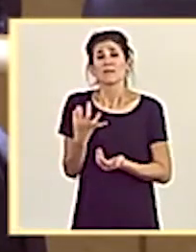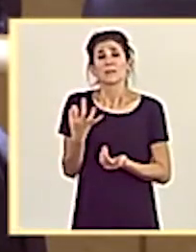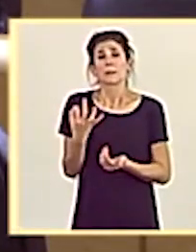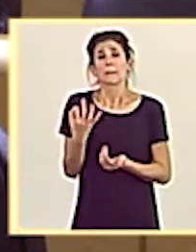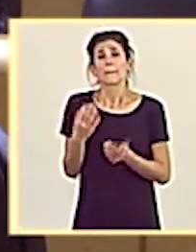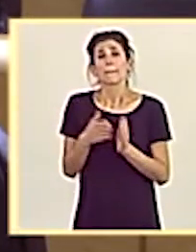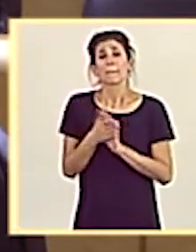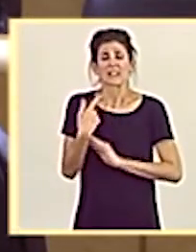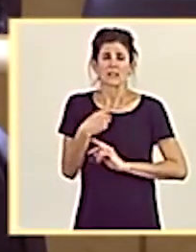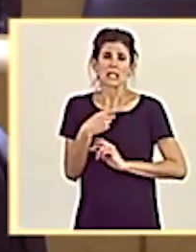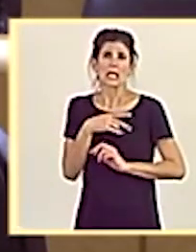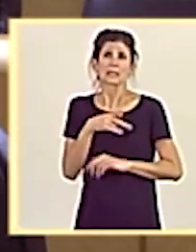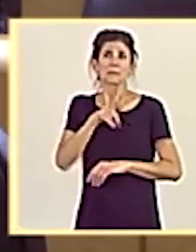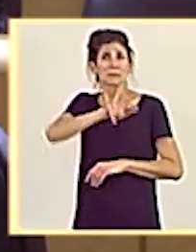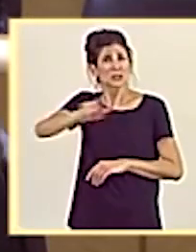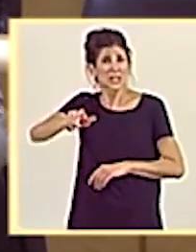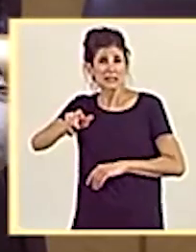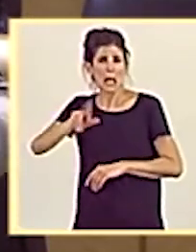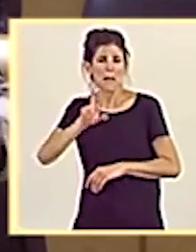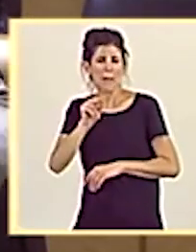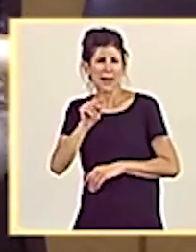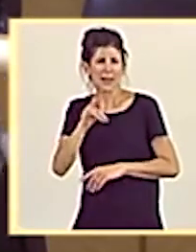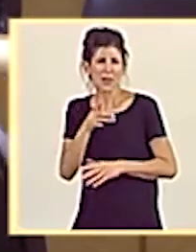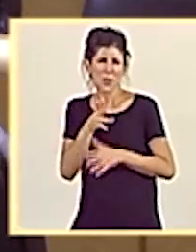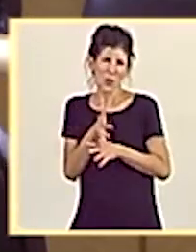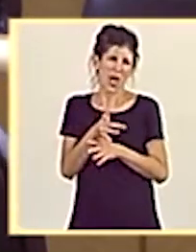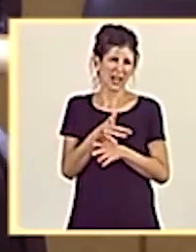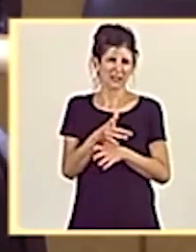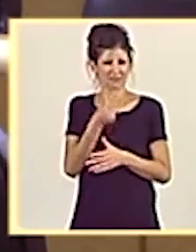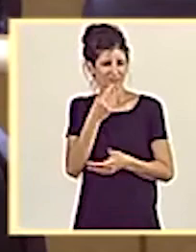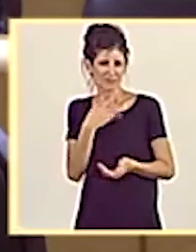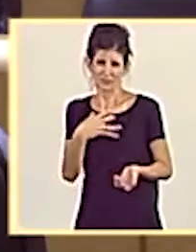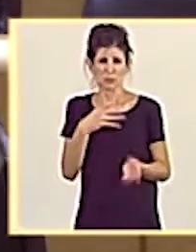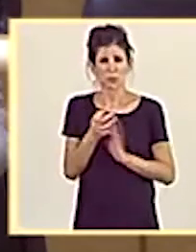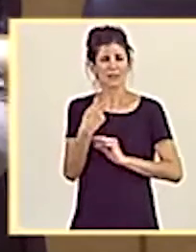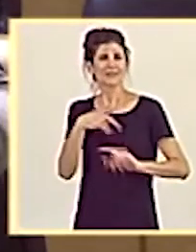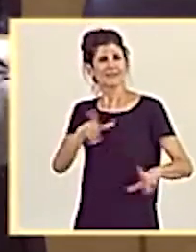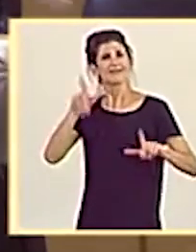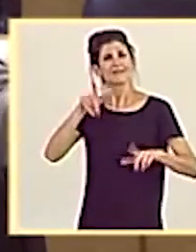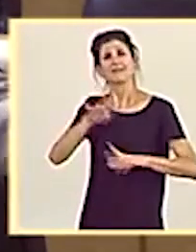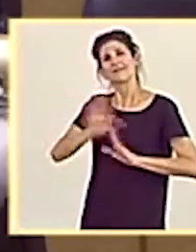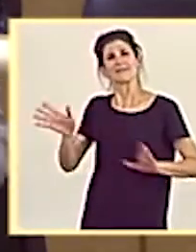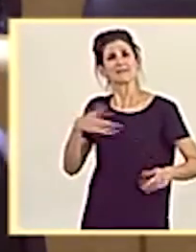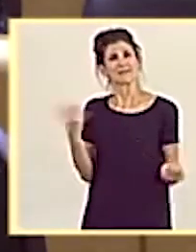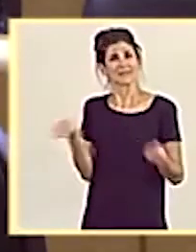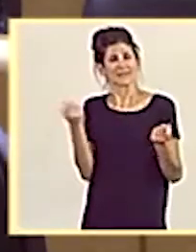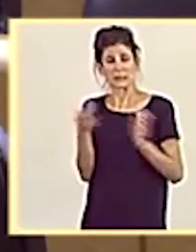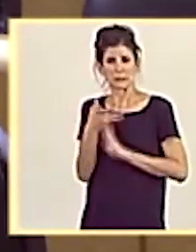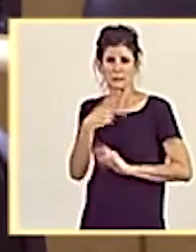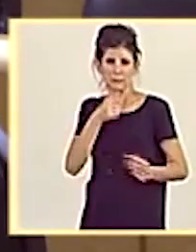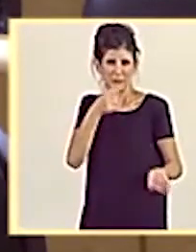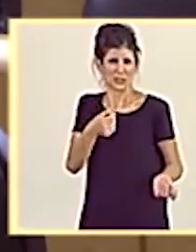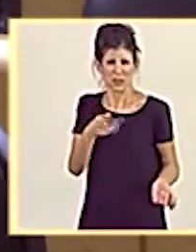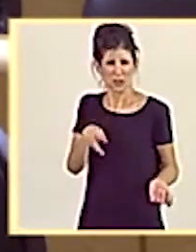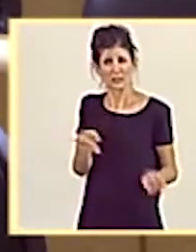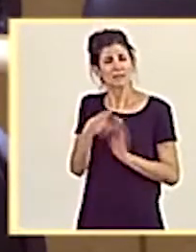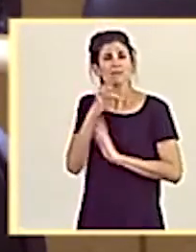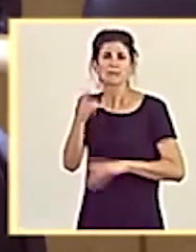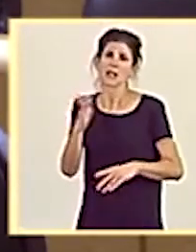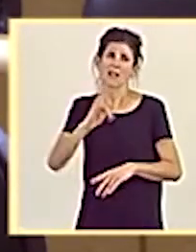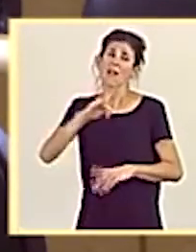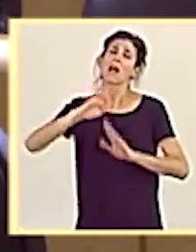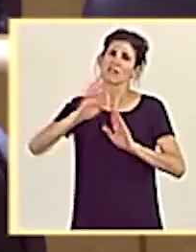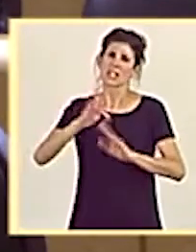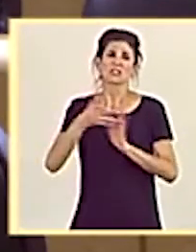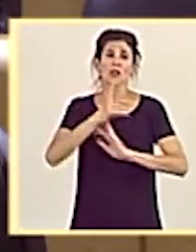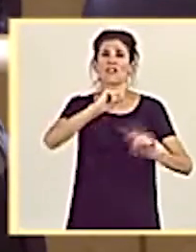el pan de la gente no se puede jugar. Y esa estrategia de querer salir solo en la foto para que no salga nadie más, que no sea el PSOE, pues acaba perjudicando a miles